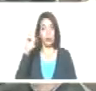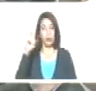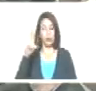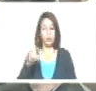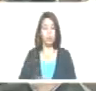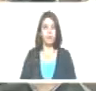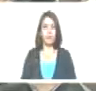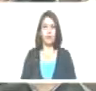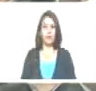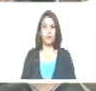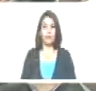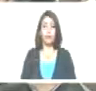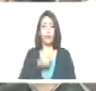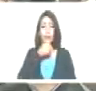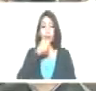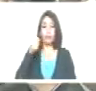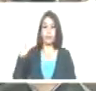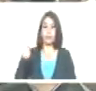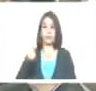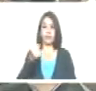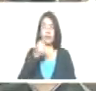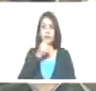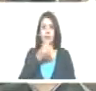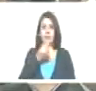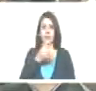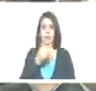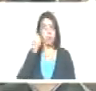Micrófono para el diputado, por favor.